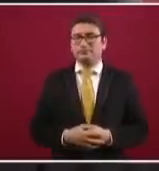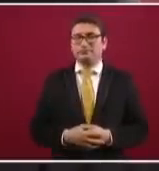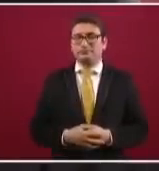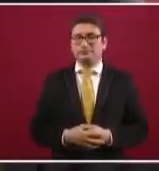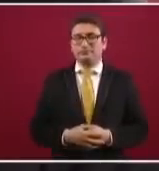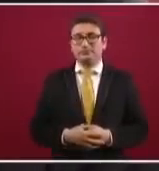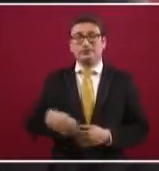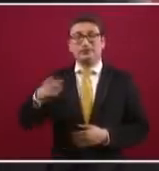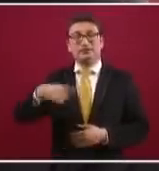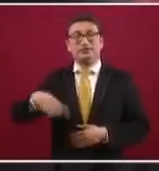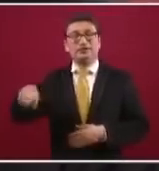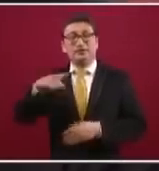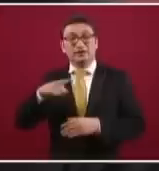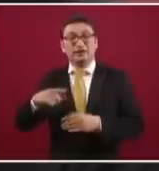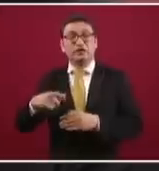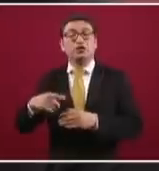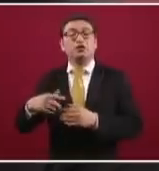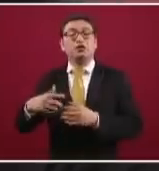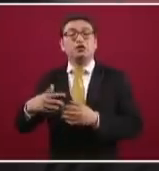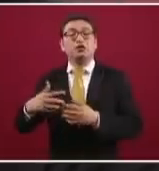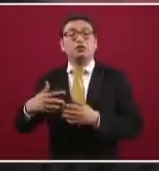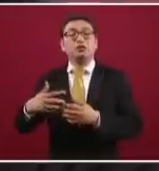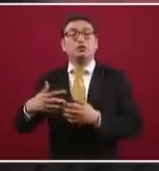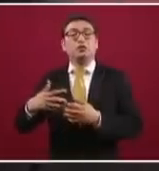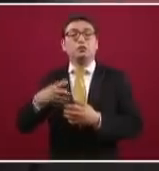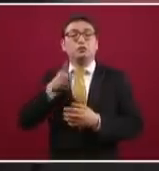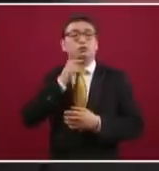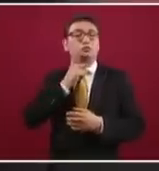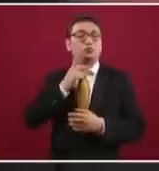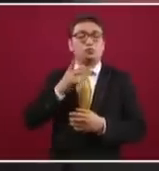todos trabajando en empresas petroleras,